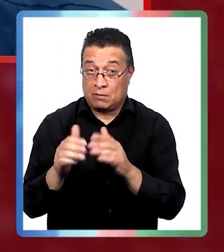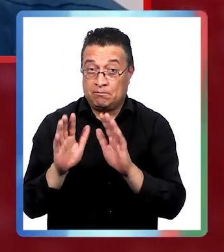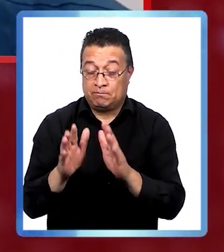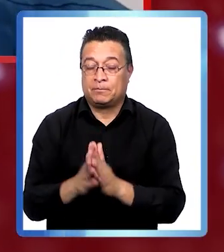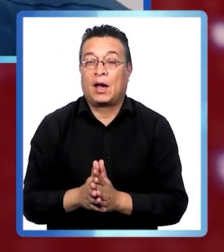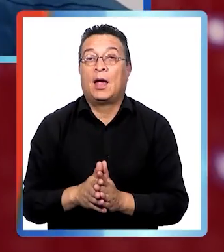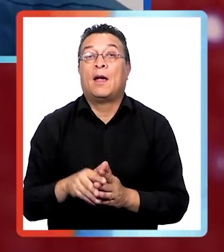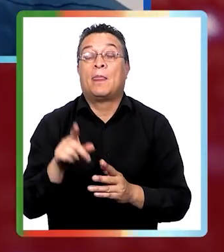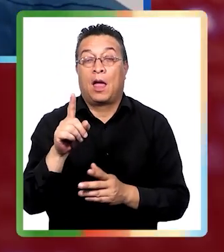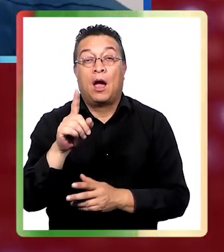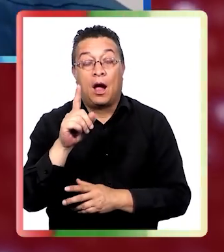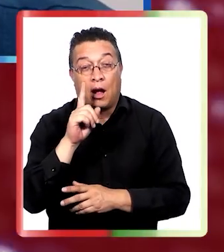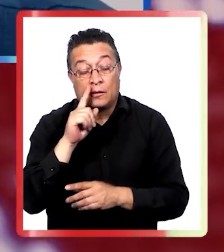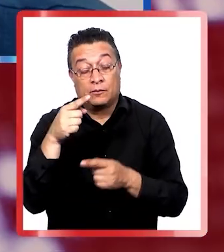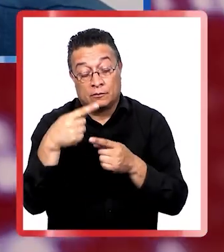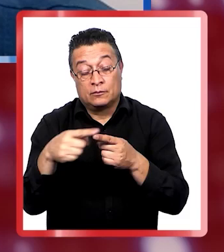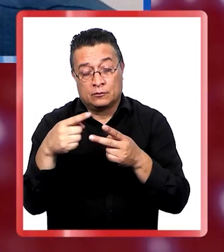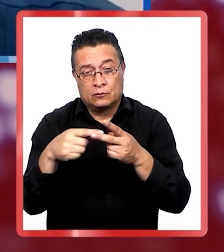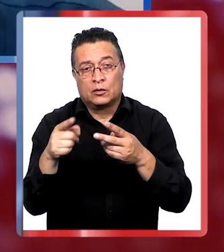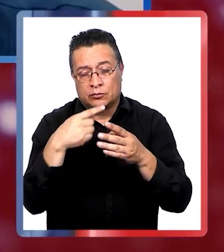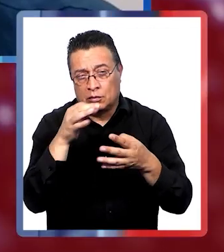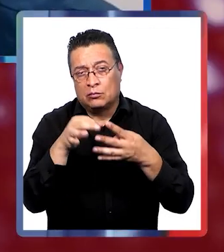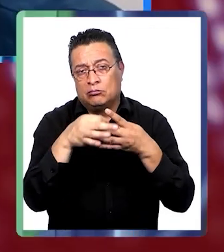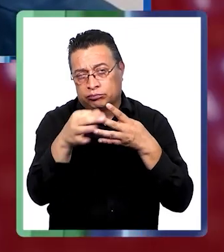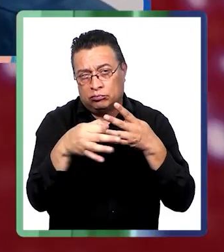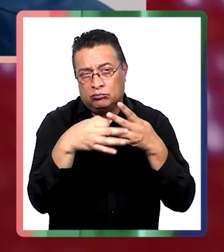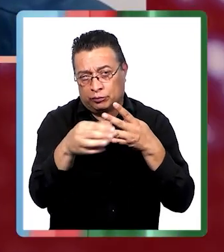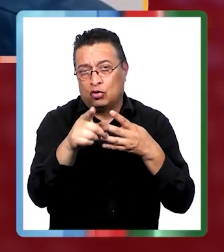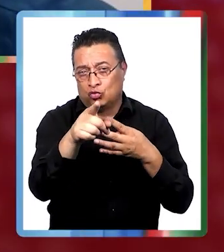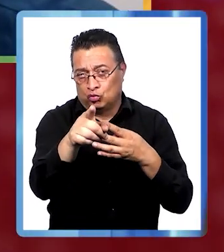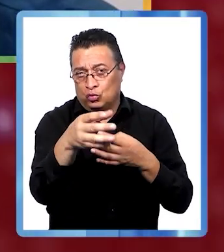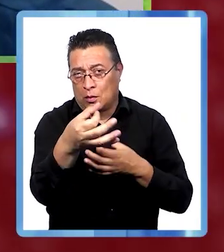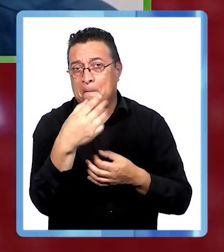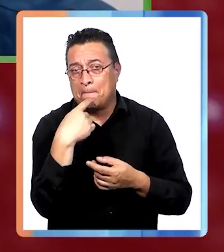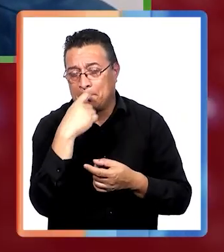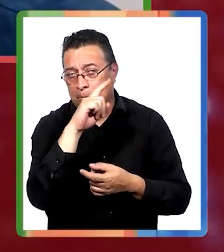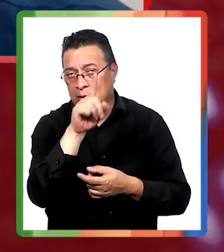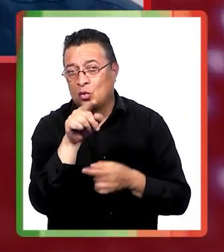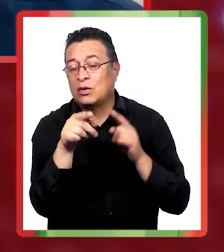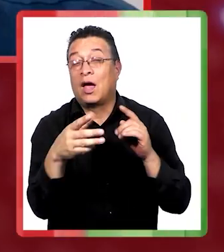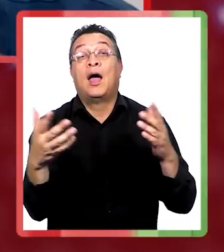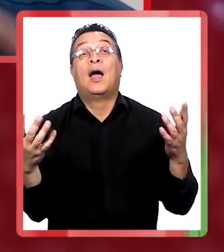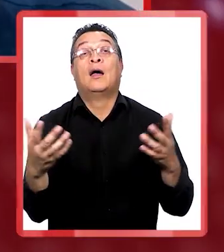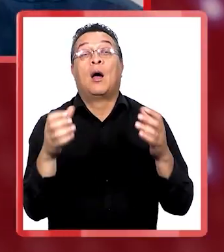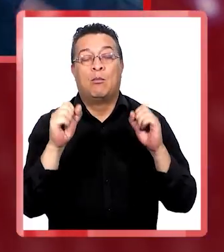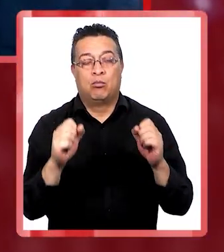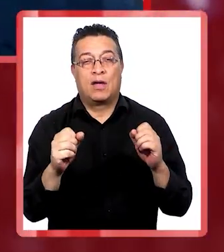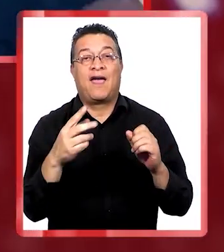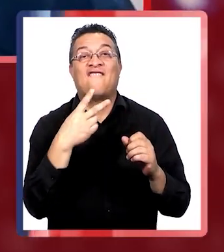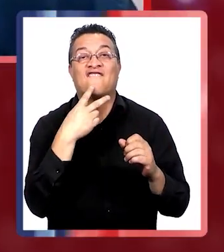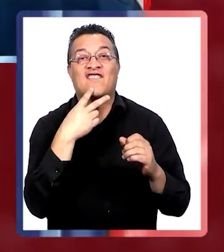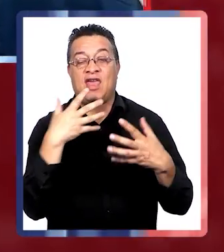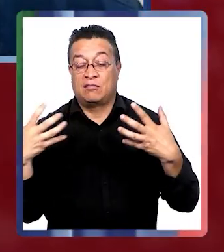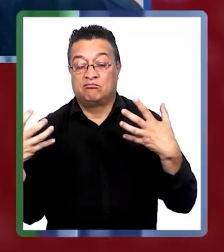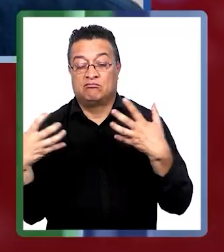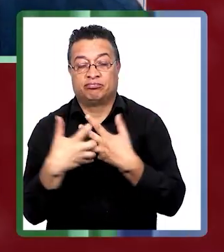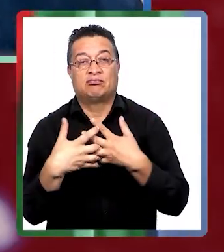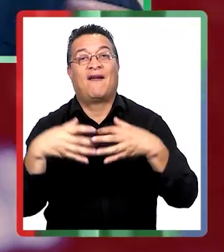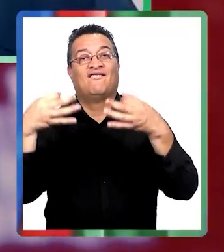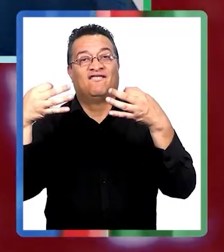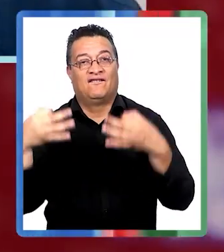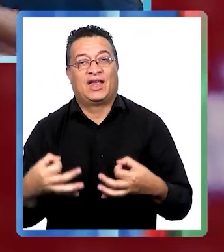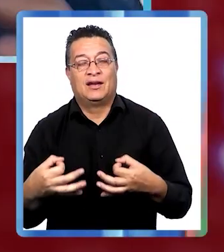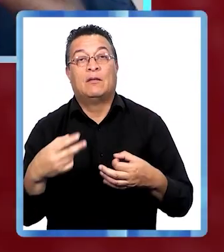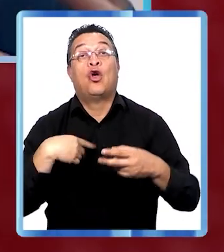Muy bien. Existen varios tips, como hablas, para lograr compaginar la vida, porque, o